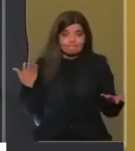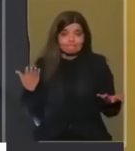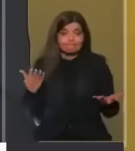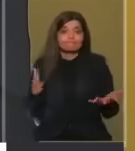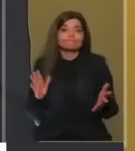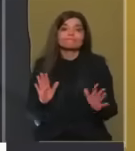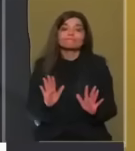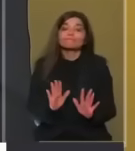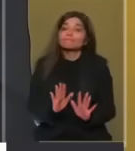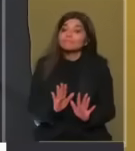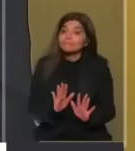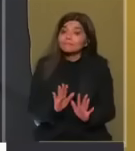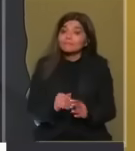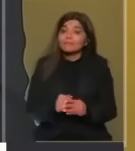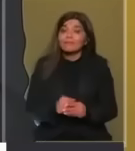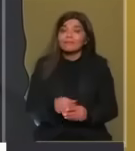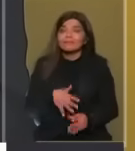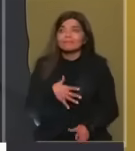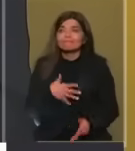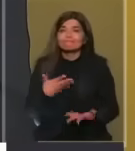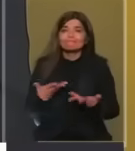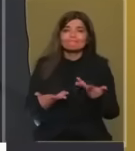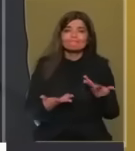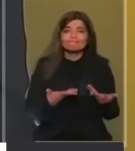me hace dudar